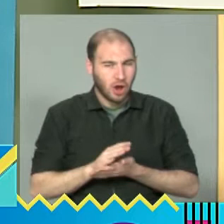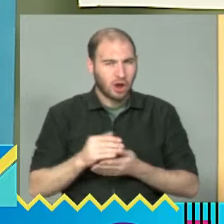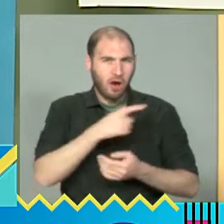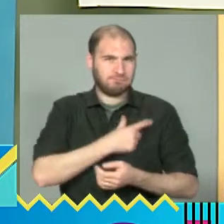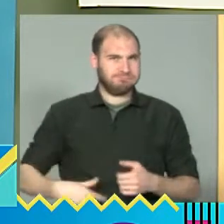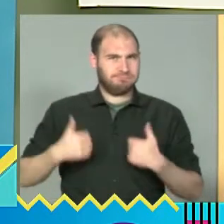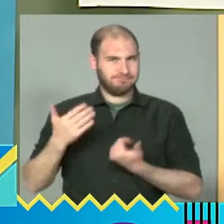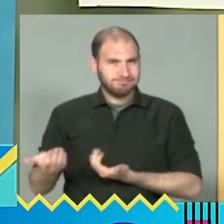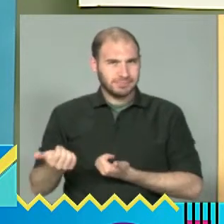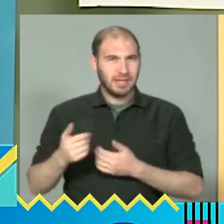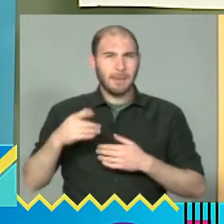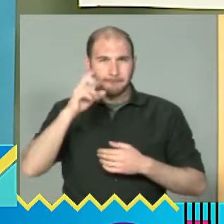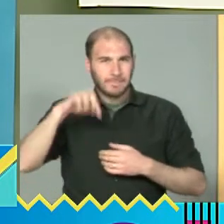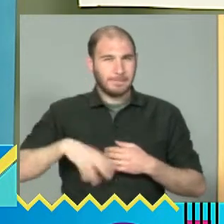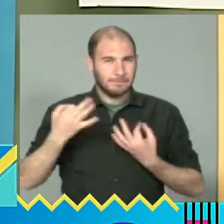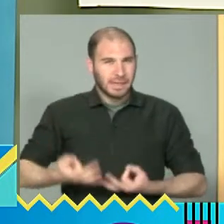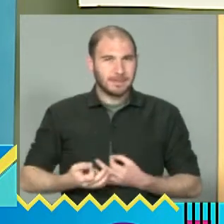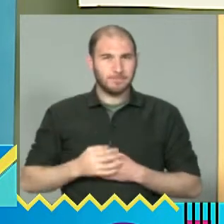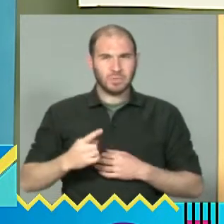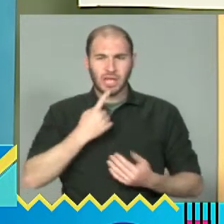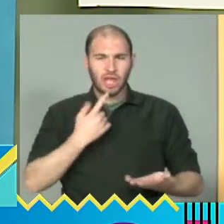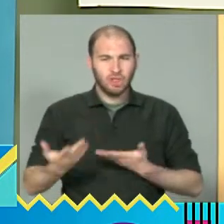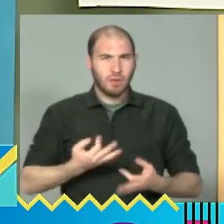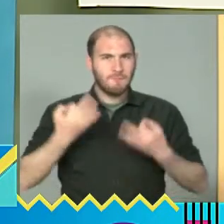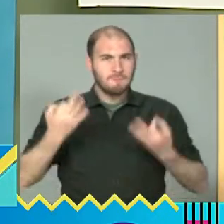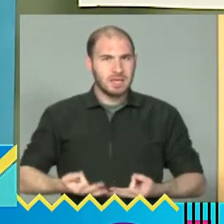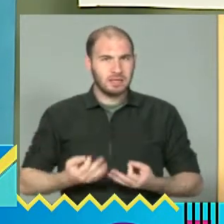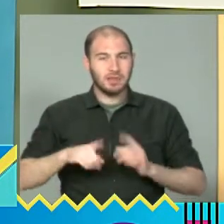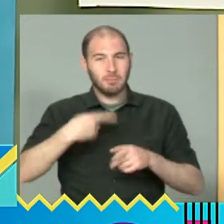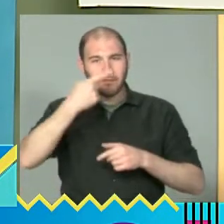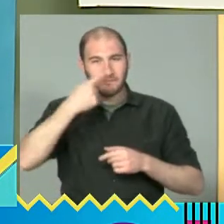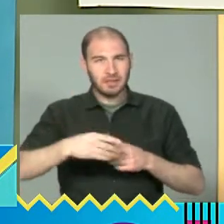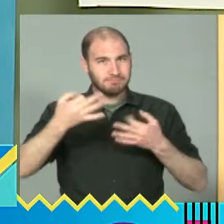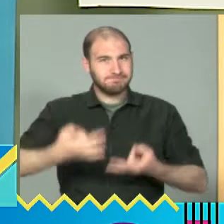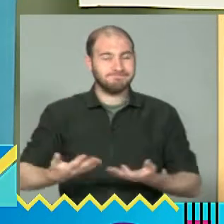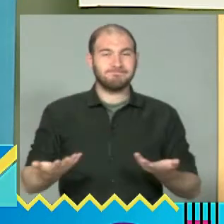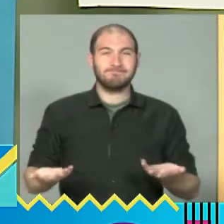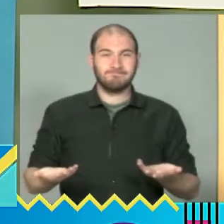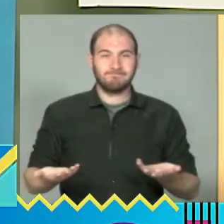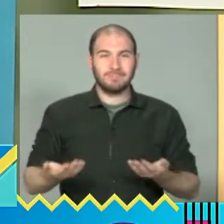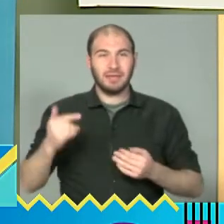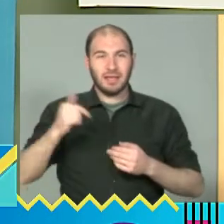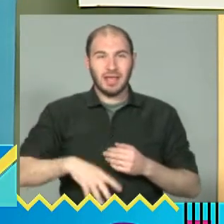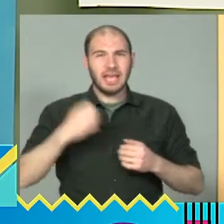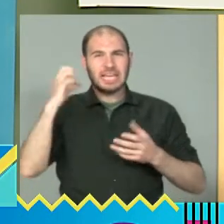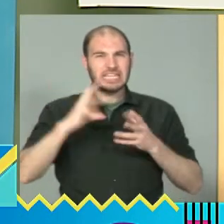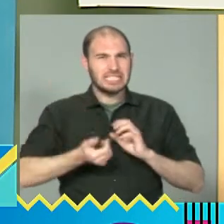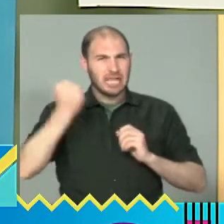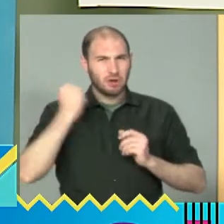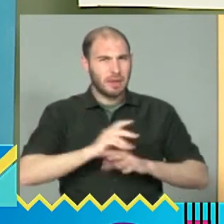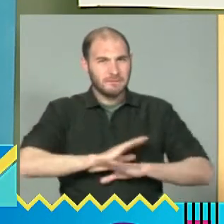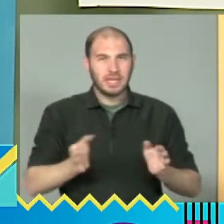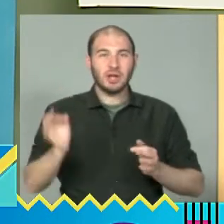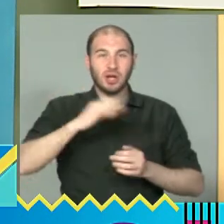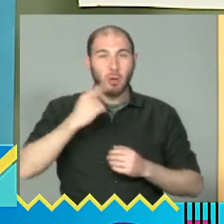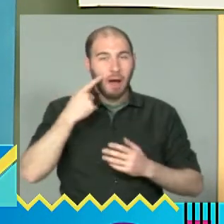el gobierno? ¿Fue una buena política? ¿Se especuló de una buena manera y terminó dando un buen resultado? ¿Se termina la crisis financiera o ahora hay